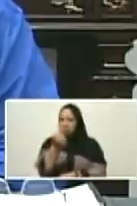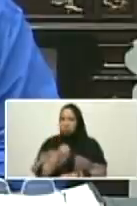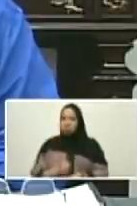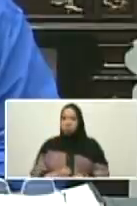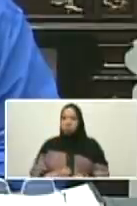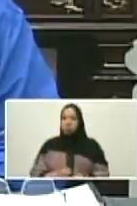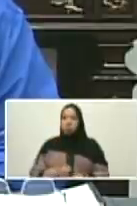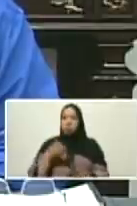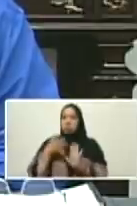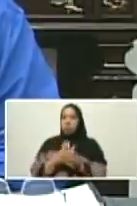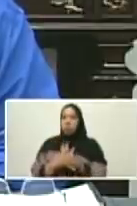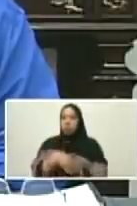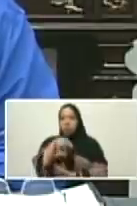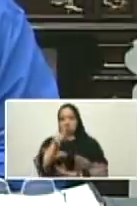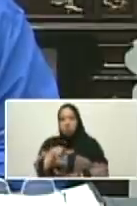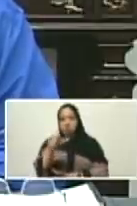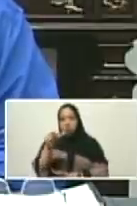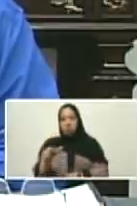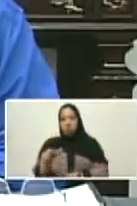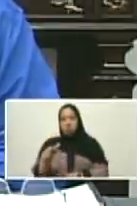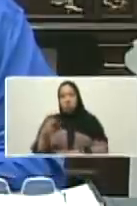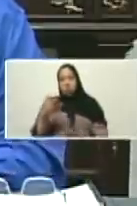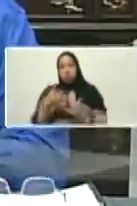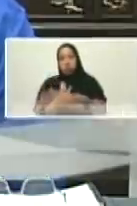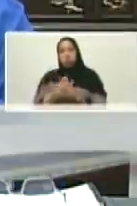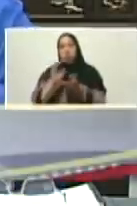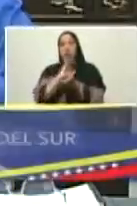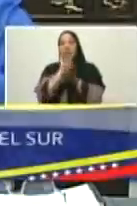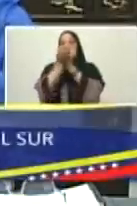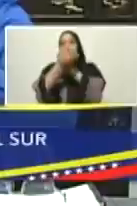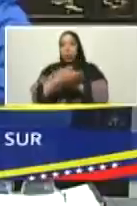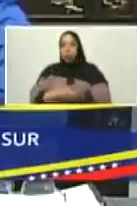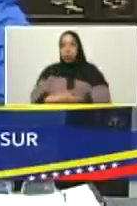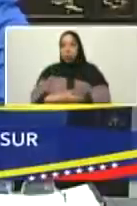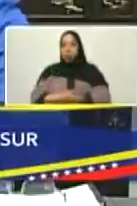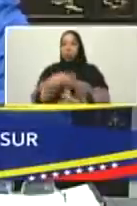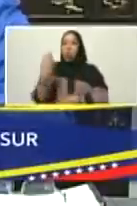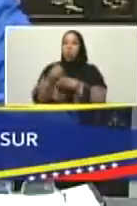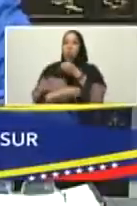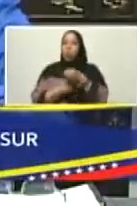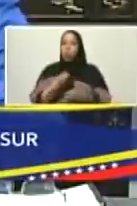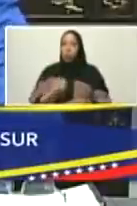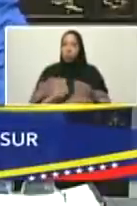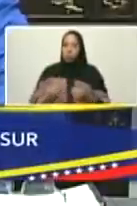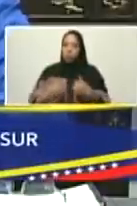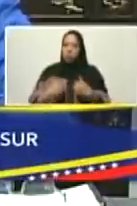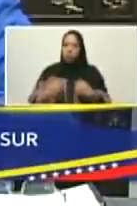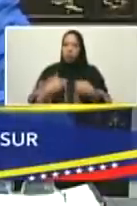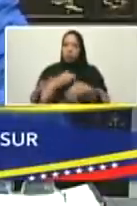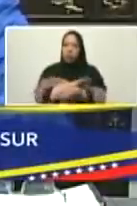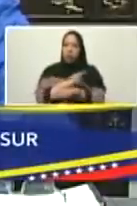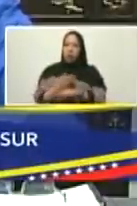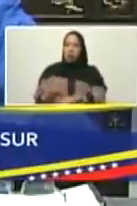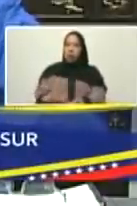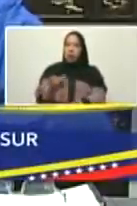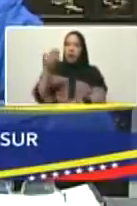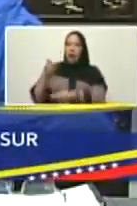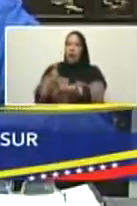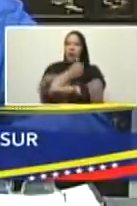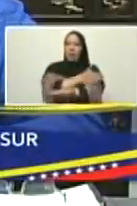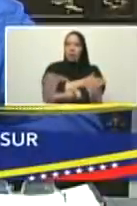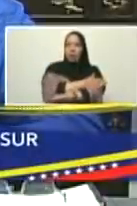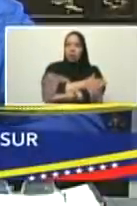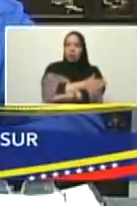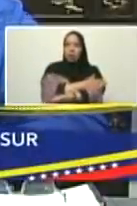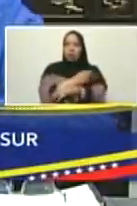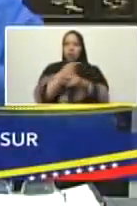concepto estratégico, el concepto geopolítico, cómo se movían las fuerzas militares, porque éramos